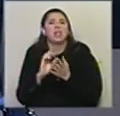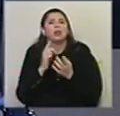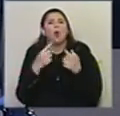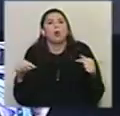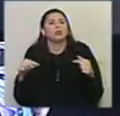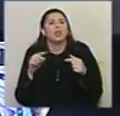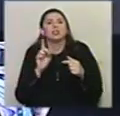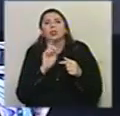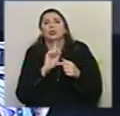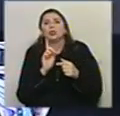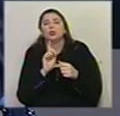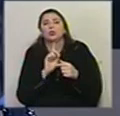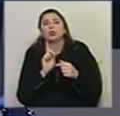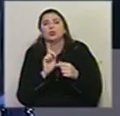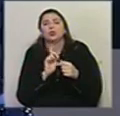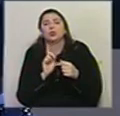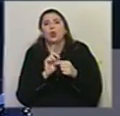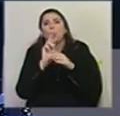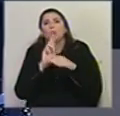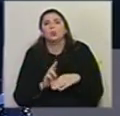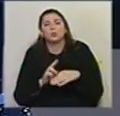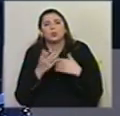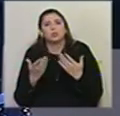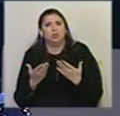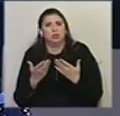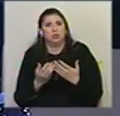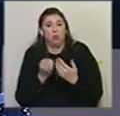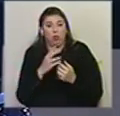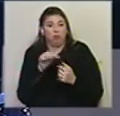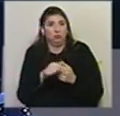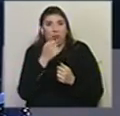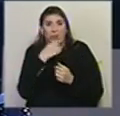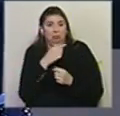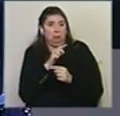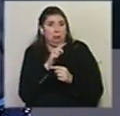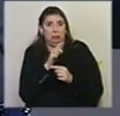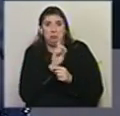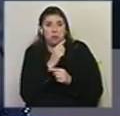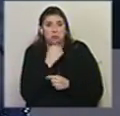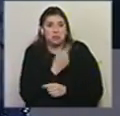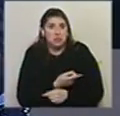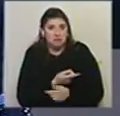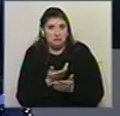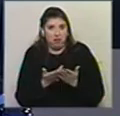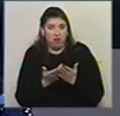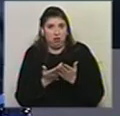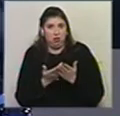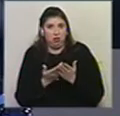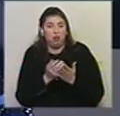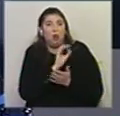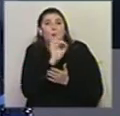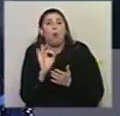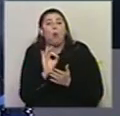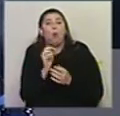salud, financia lo inútil y lo innecesario. Porque cuando un medicamento no tiene efectividad o tiene una sobrevida libre de progresión de